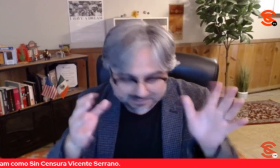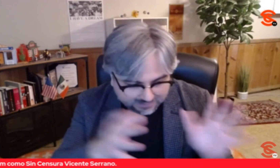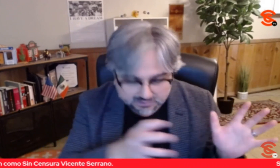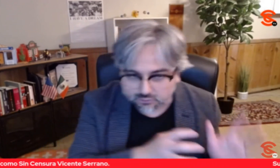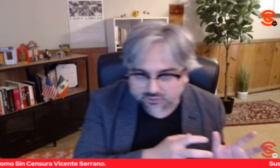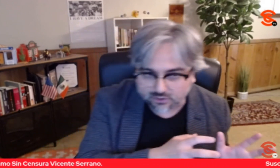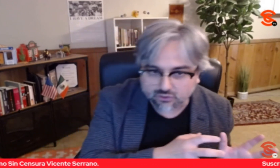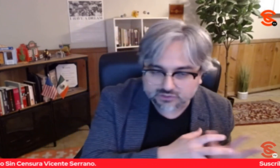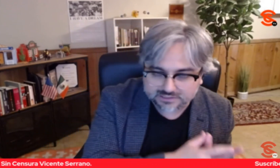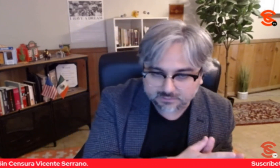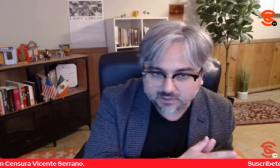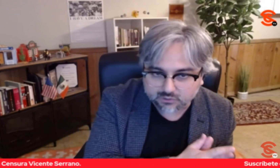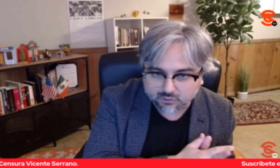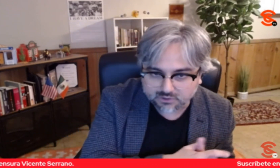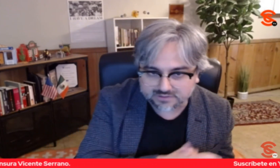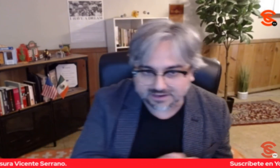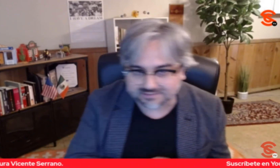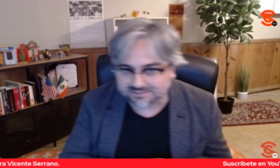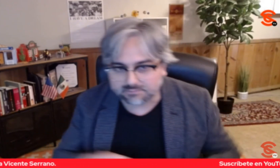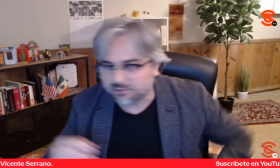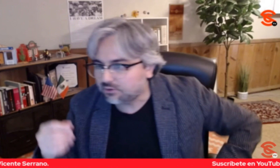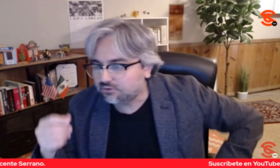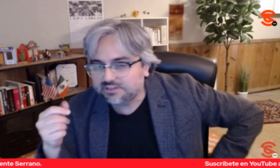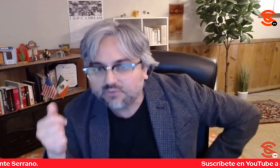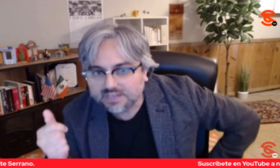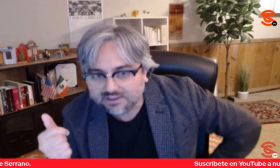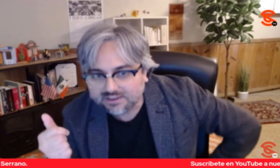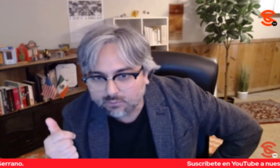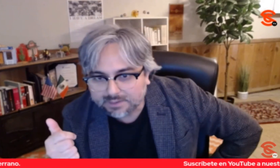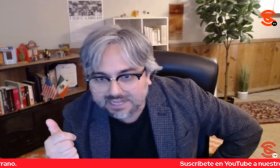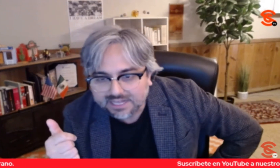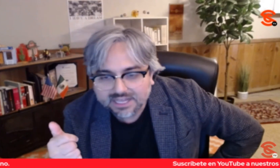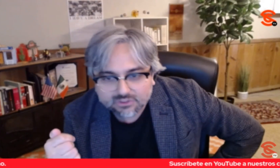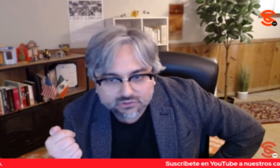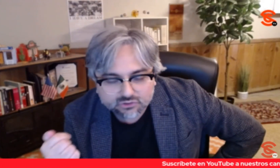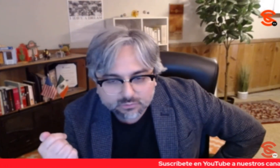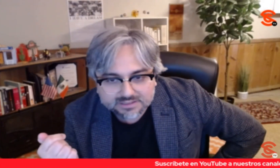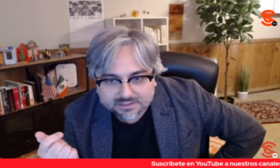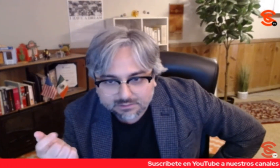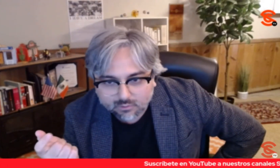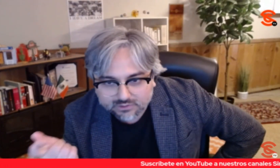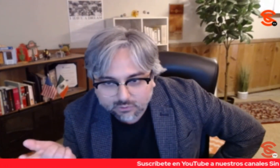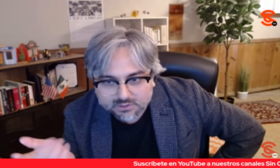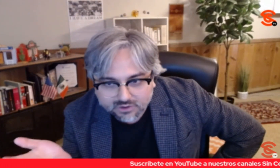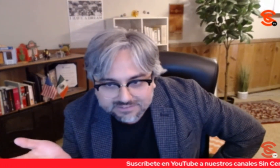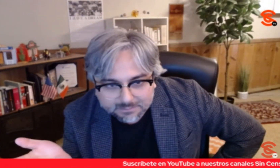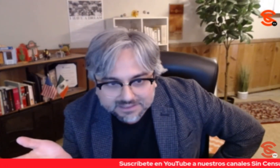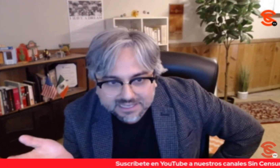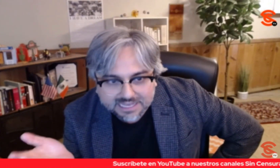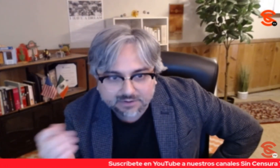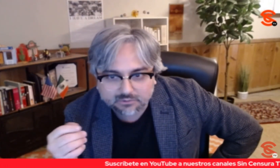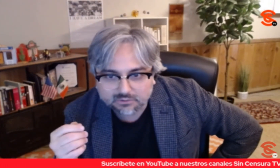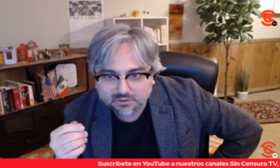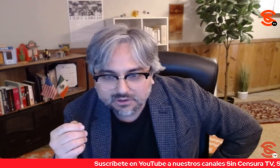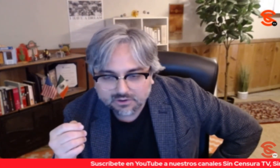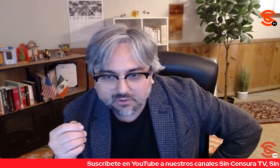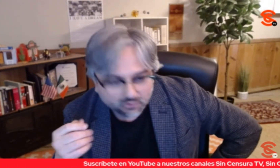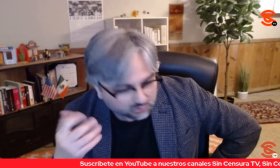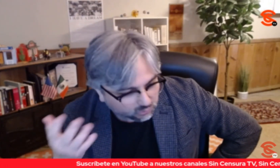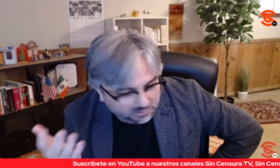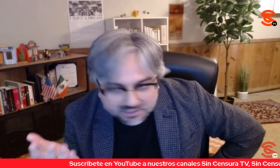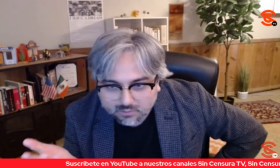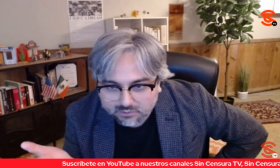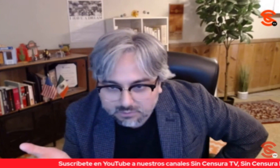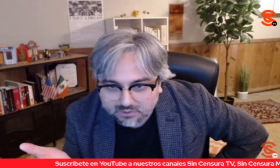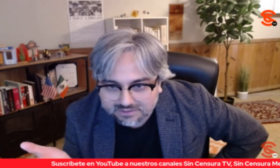el año pasado se surtieron 224 millones de recetas, pero no significa que fueron para 224 millones de mexicanos